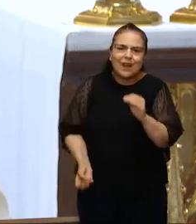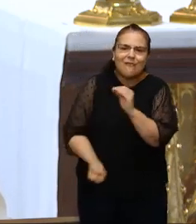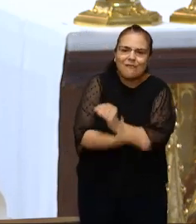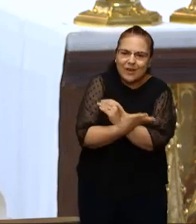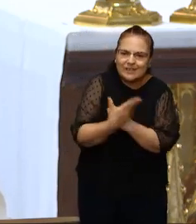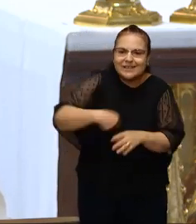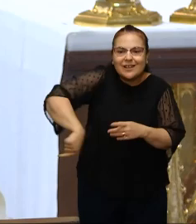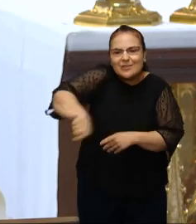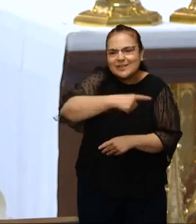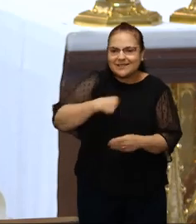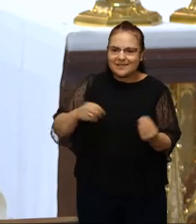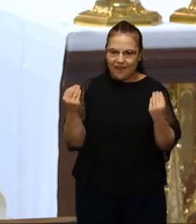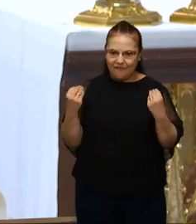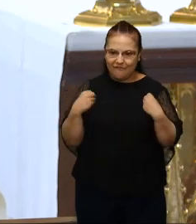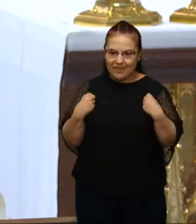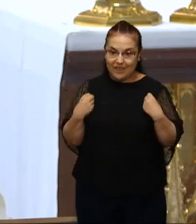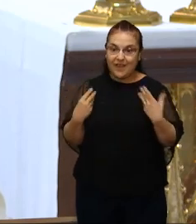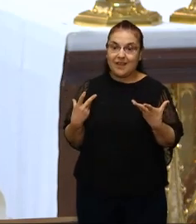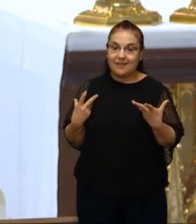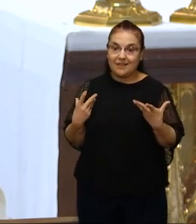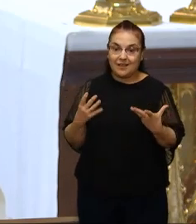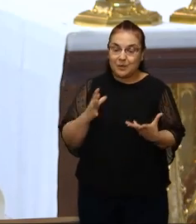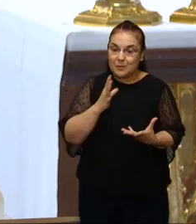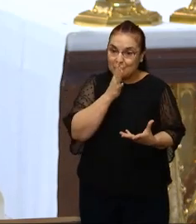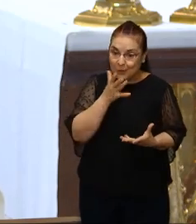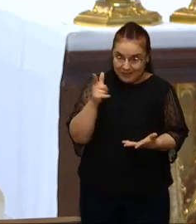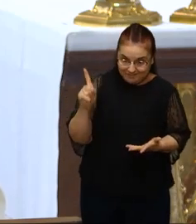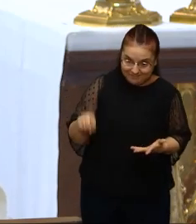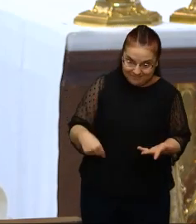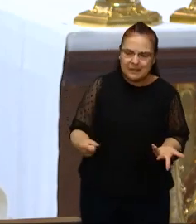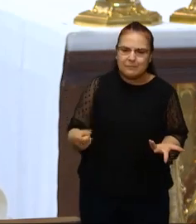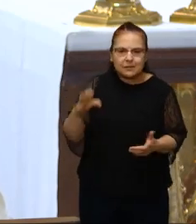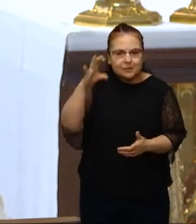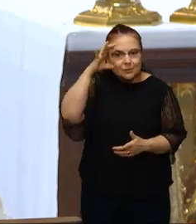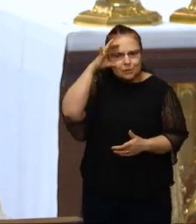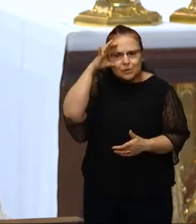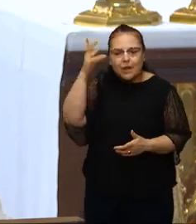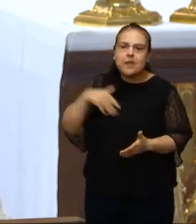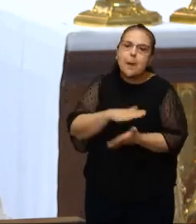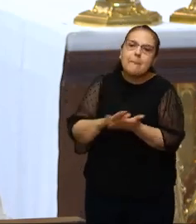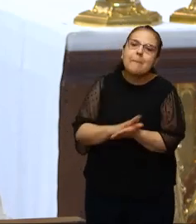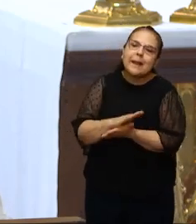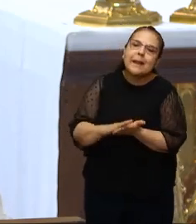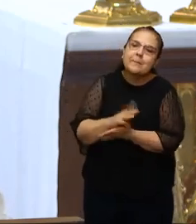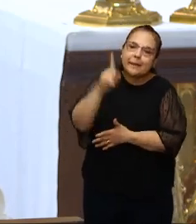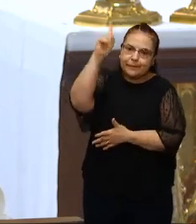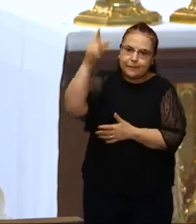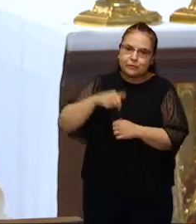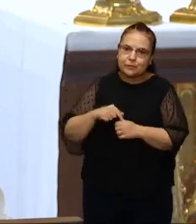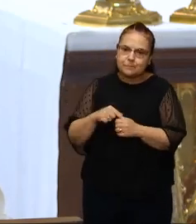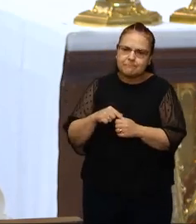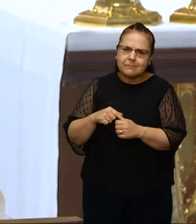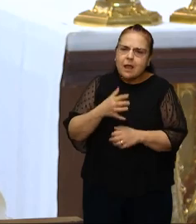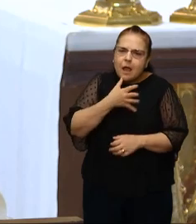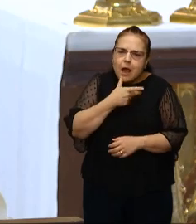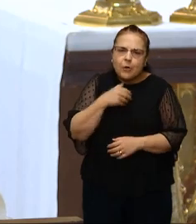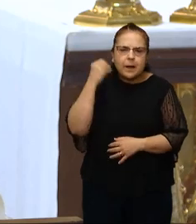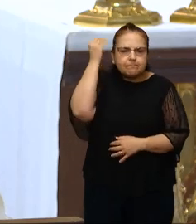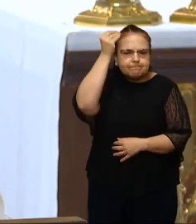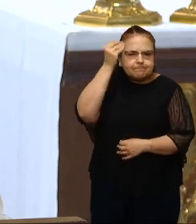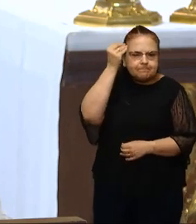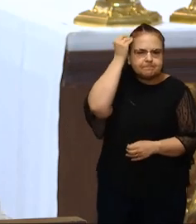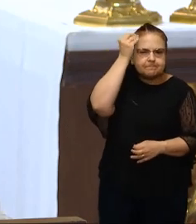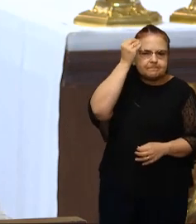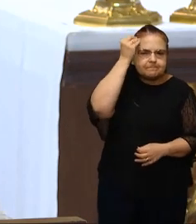vida. Por lo tanto, vamos también a, escuchada la palabra de Dios, reflexionar y hacer